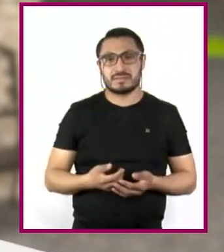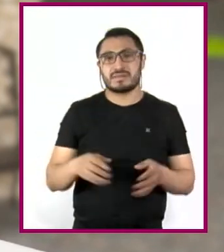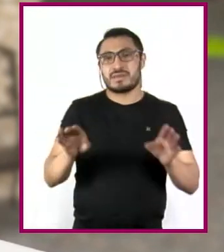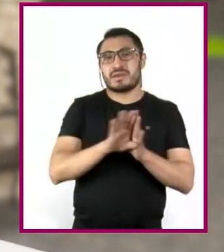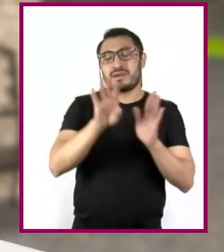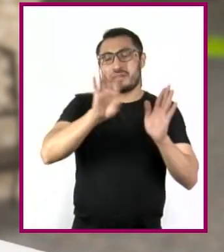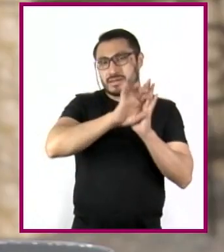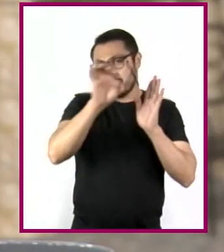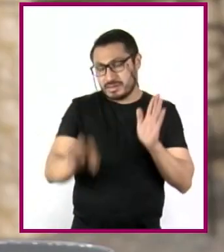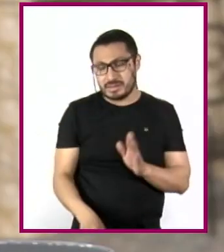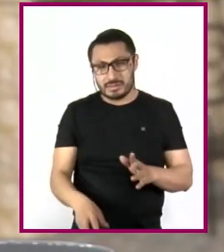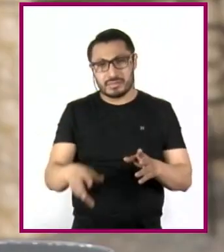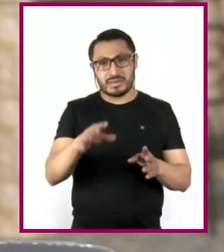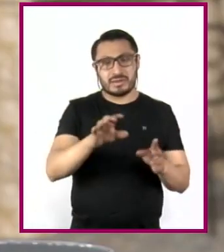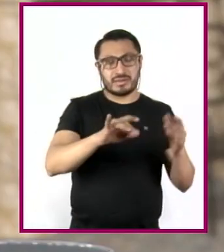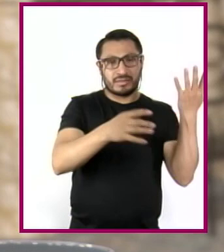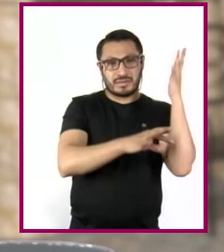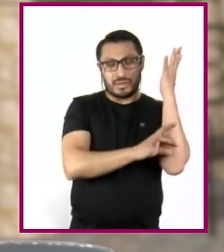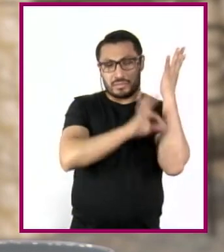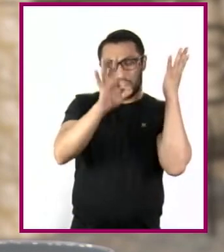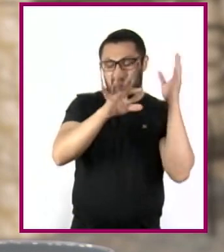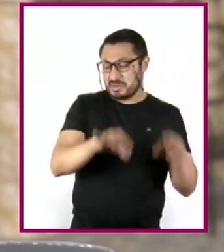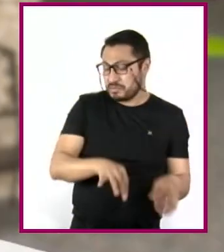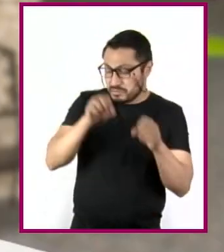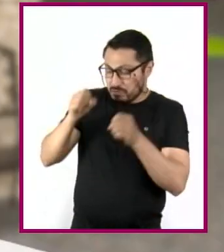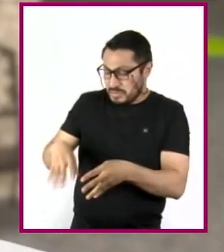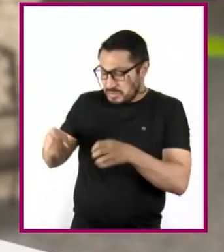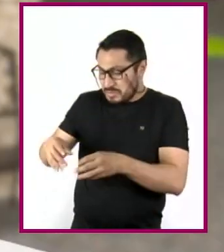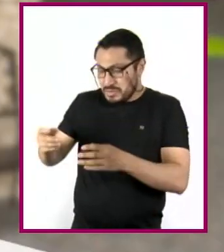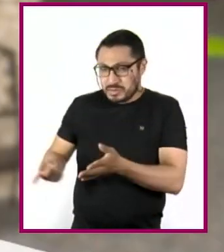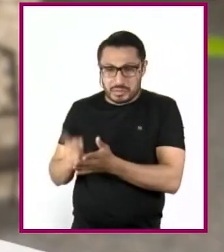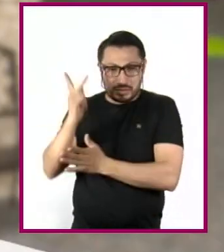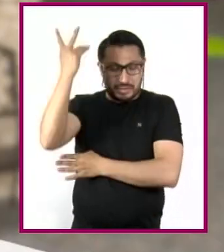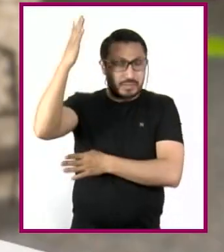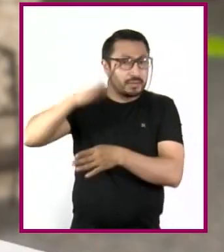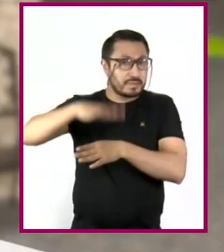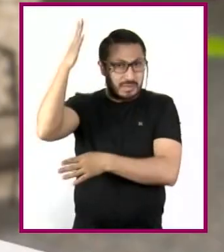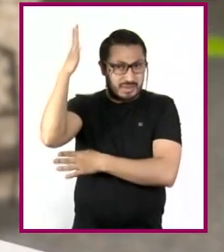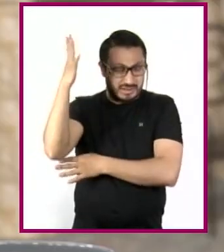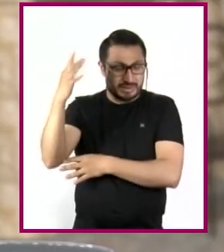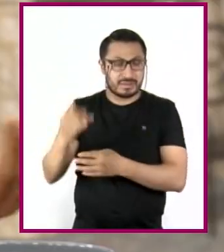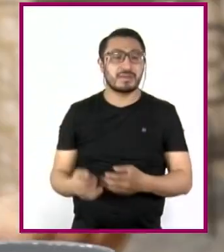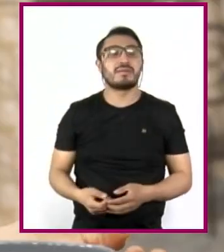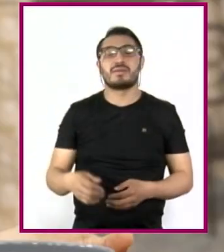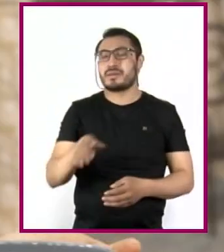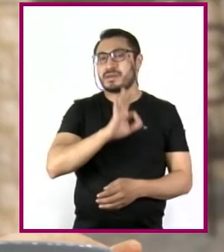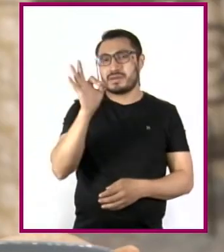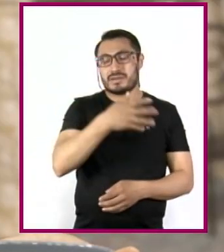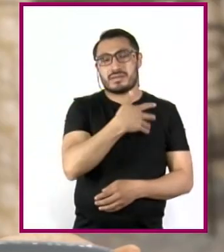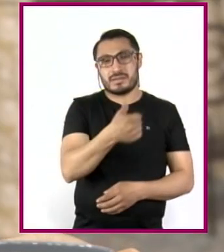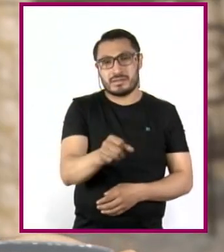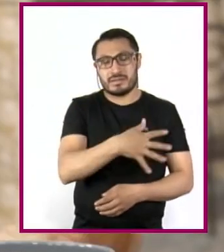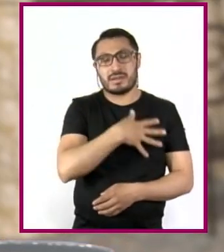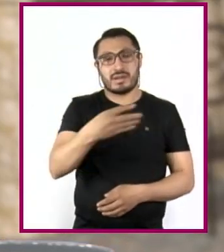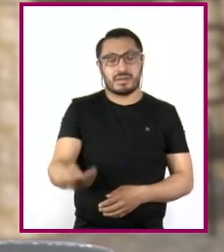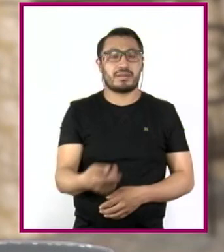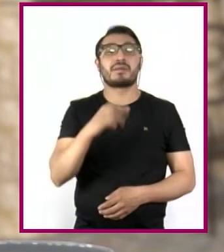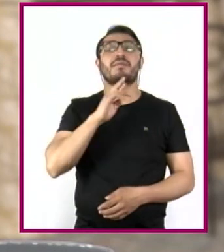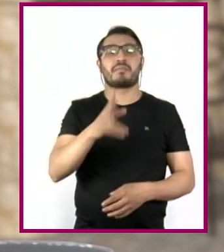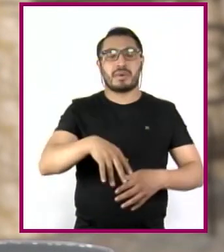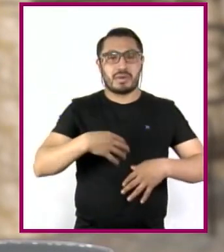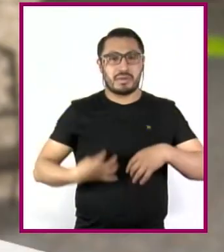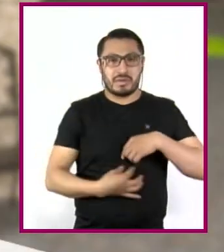ejemplo de tomar una ramita de un árbol y plantarla. Quizá por eso la gente tiene hijos. Mejor que donen sus